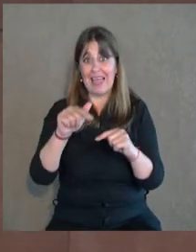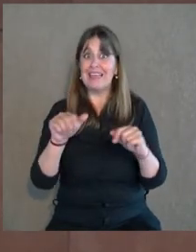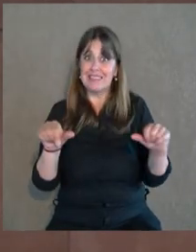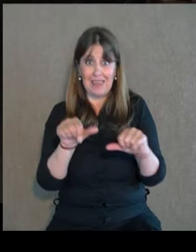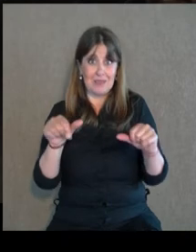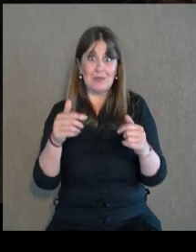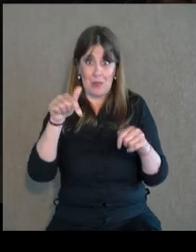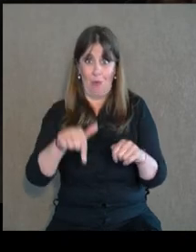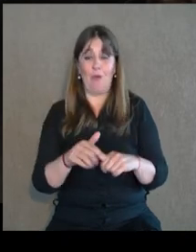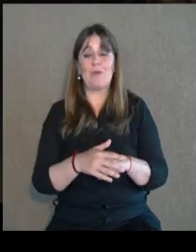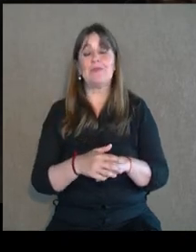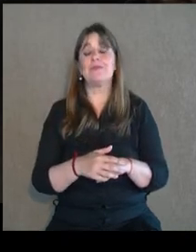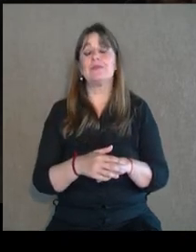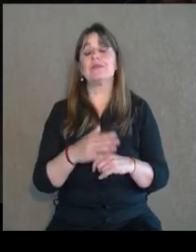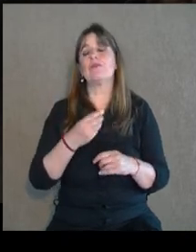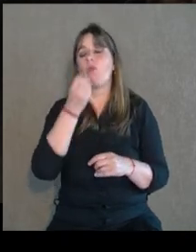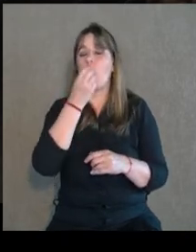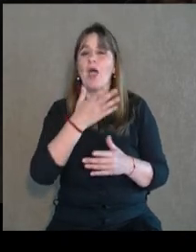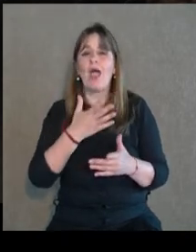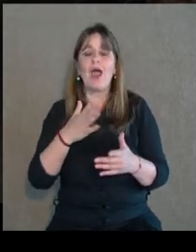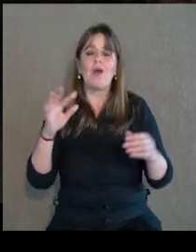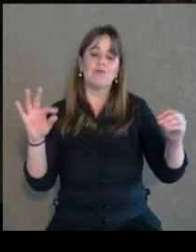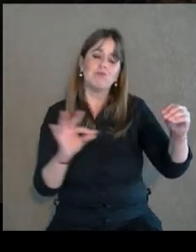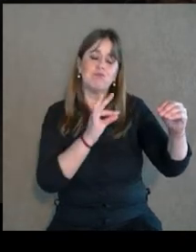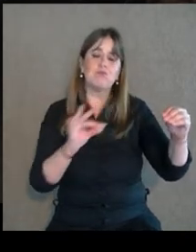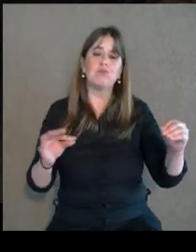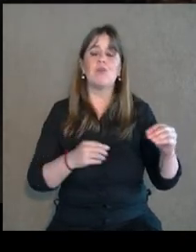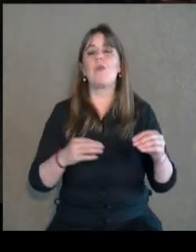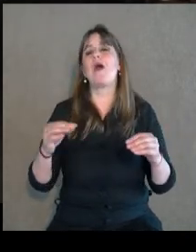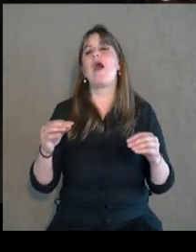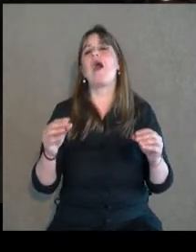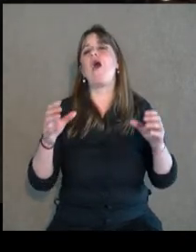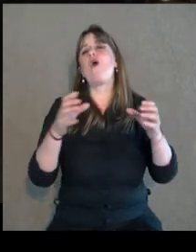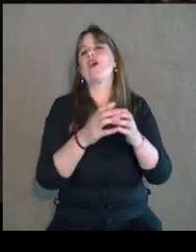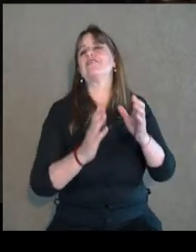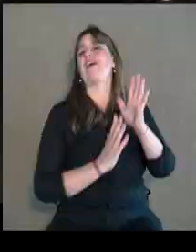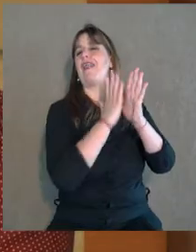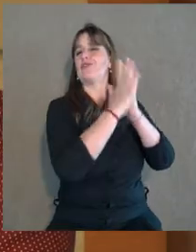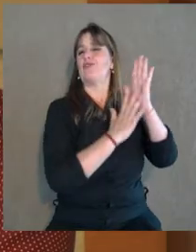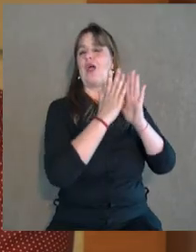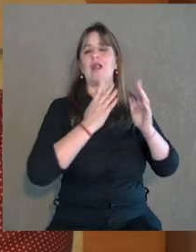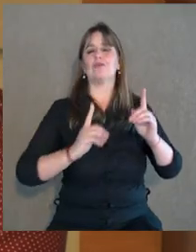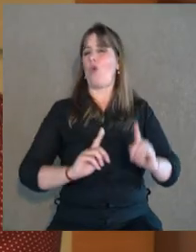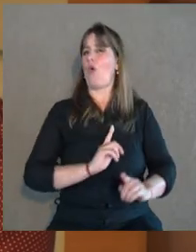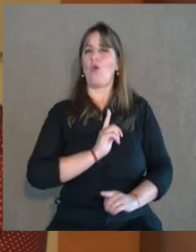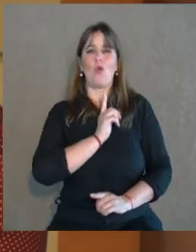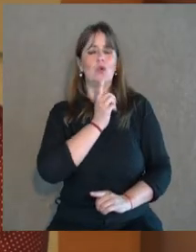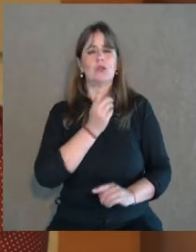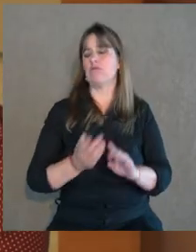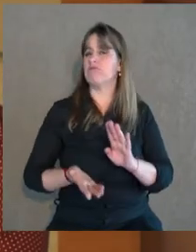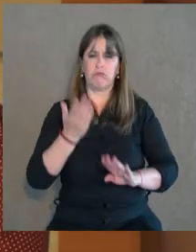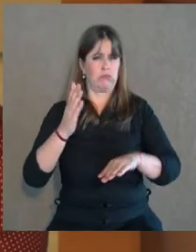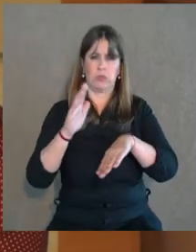actuación bueno tocar siempre como solista con la orquesta nacionales es un orgullo es una gran responsabilidad